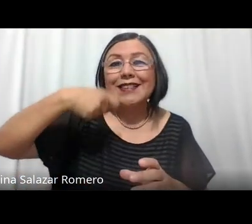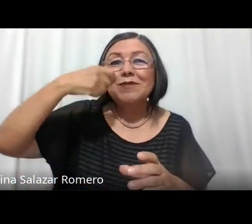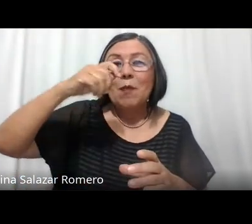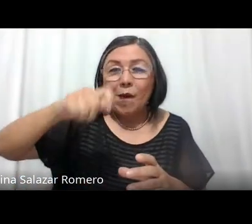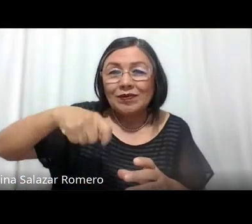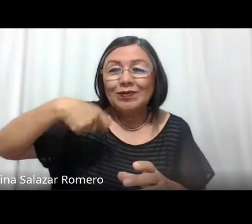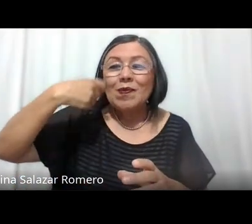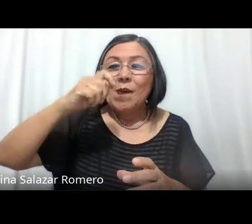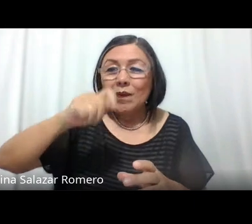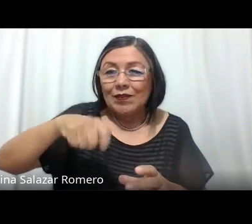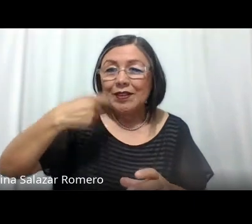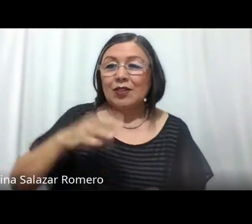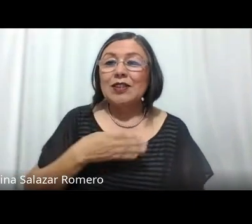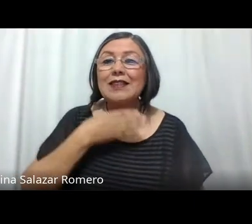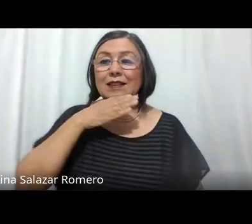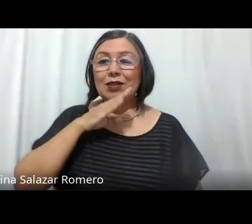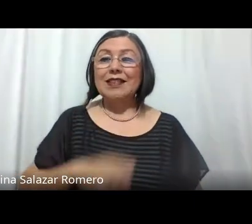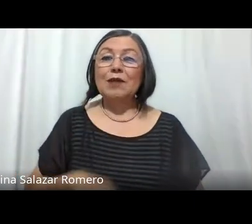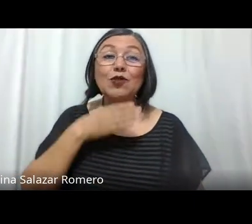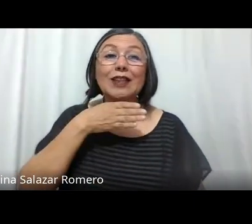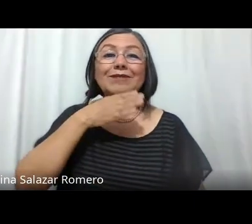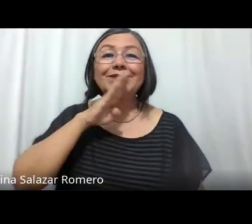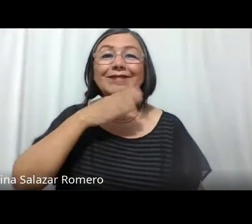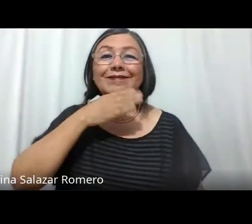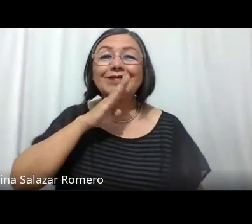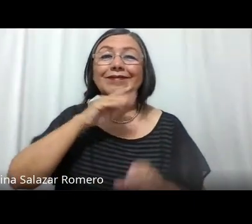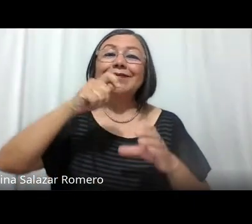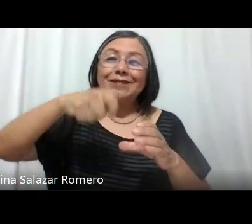comemos así, ¿sí? Entonces hacemos la seña pozole,